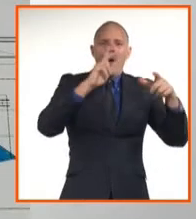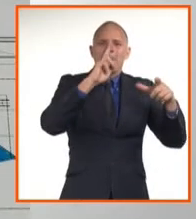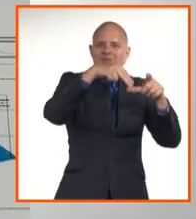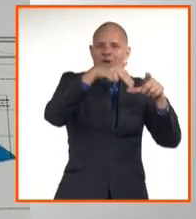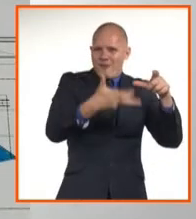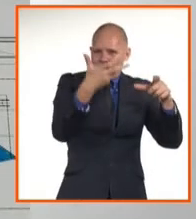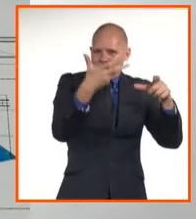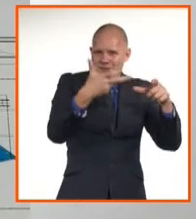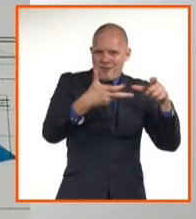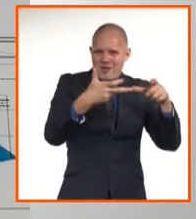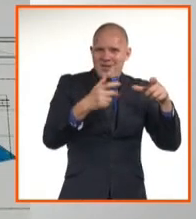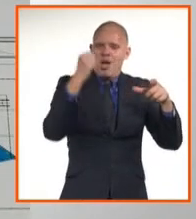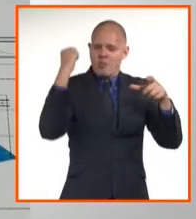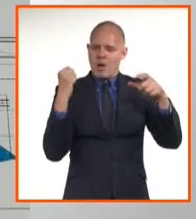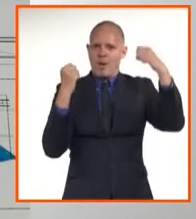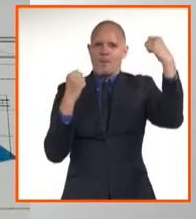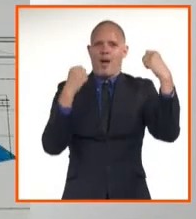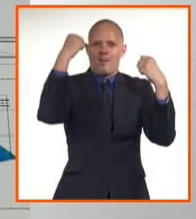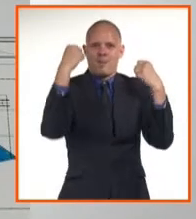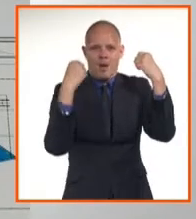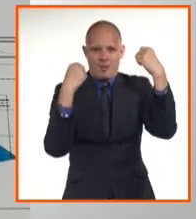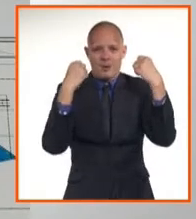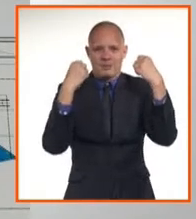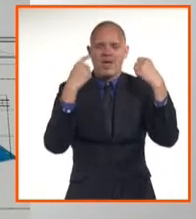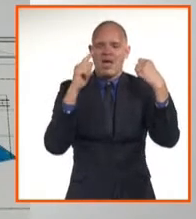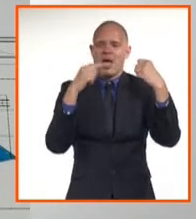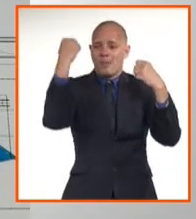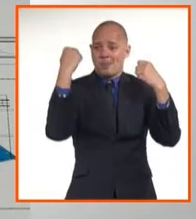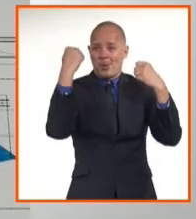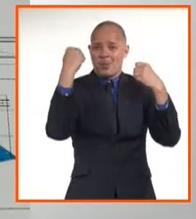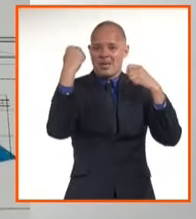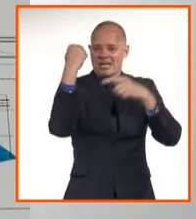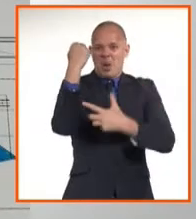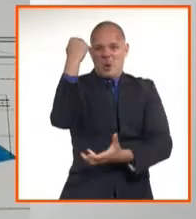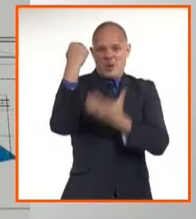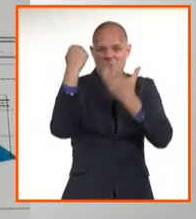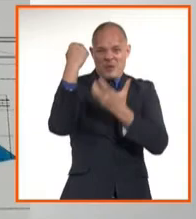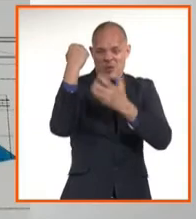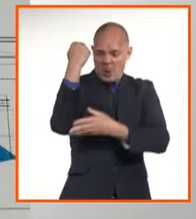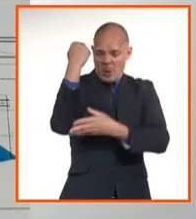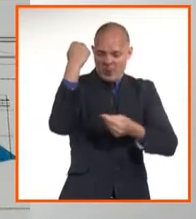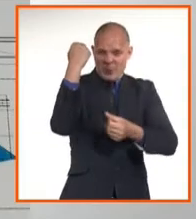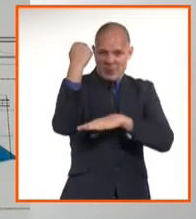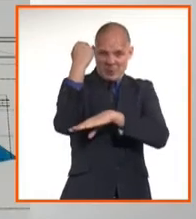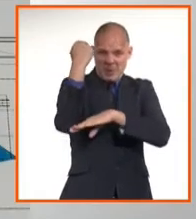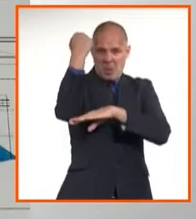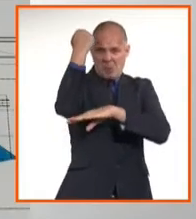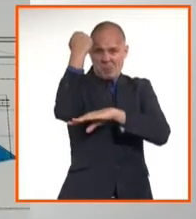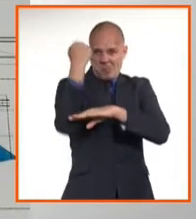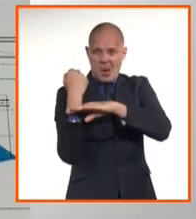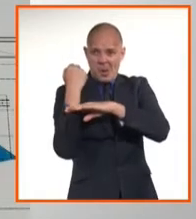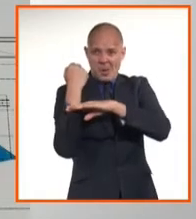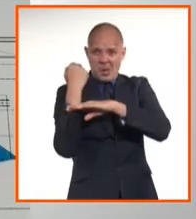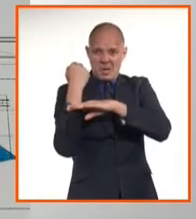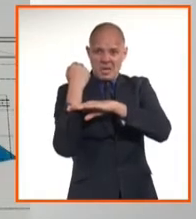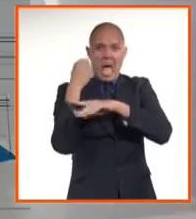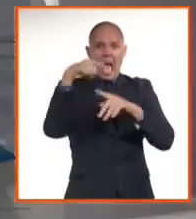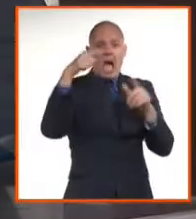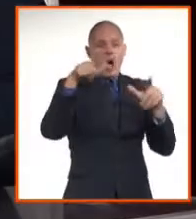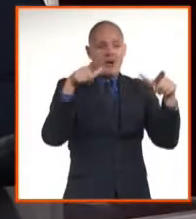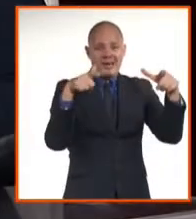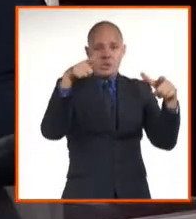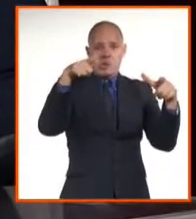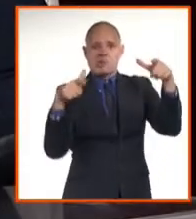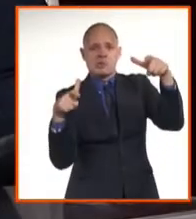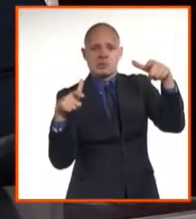que duró poco, pero que tuvo un daño severo. Y que bueno, después de la evaluación hemos tenido que